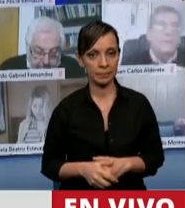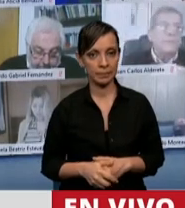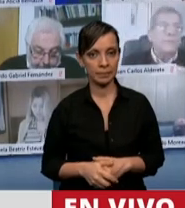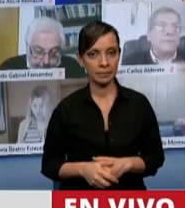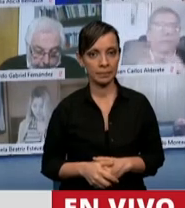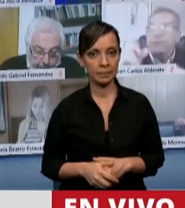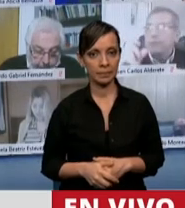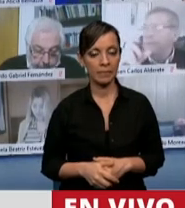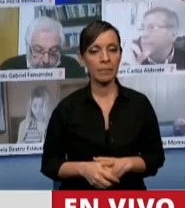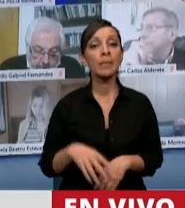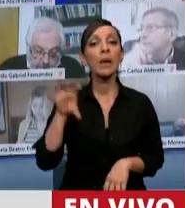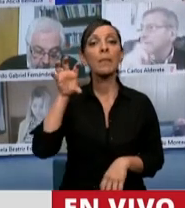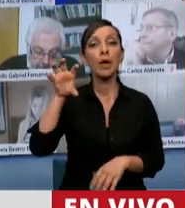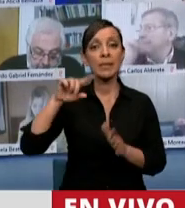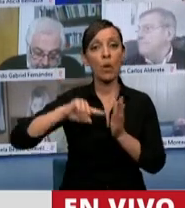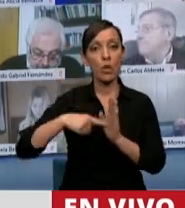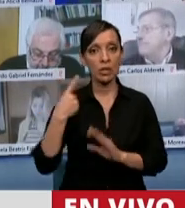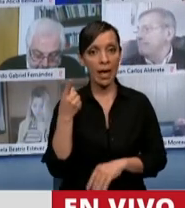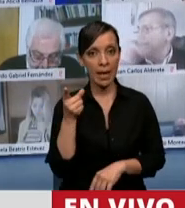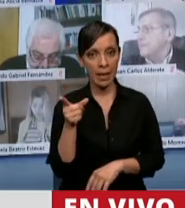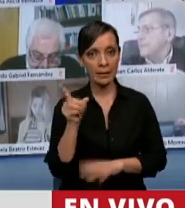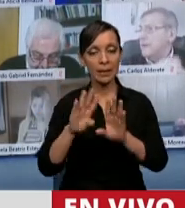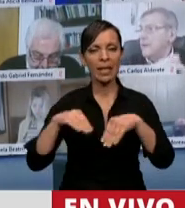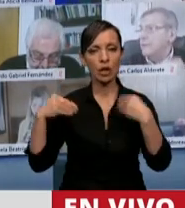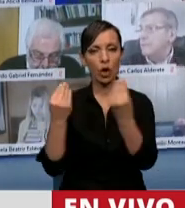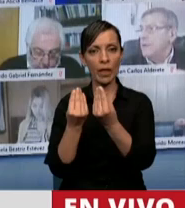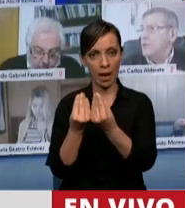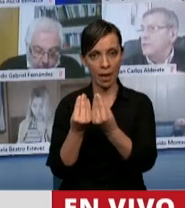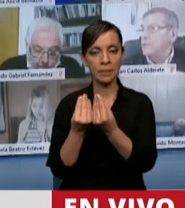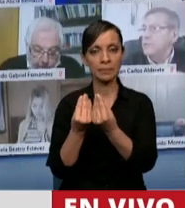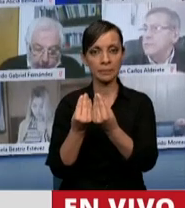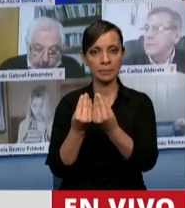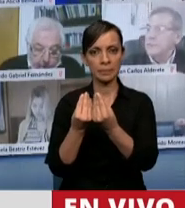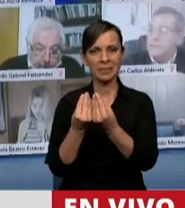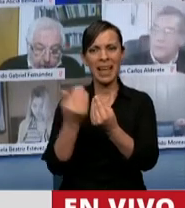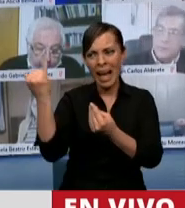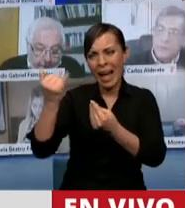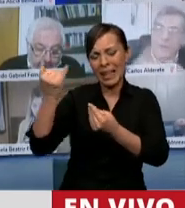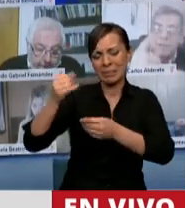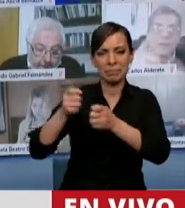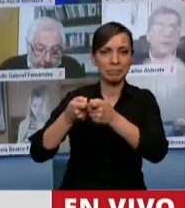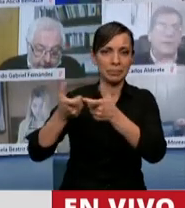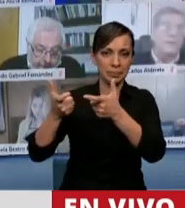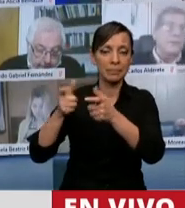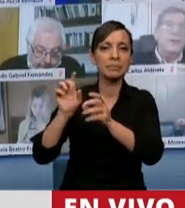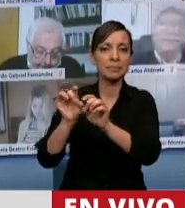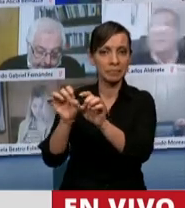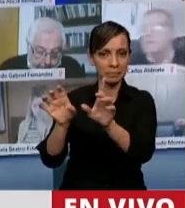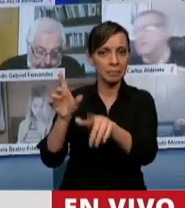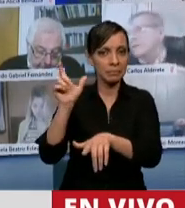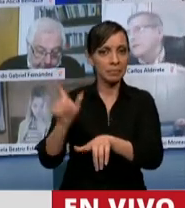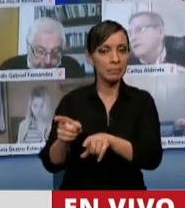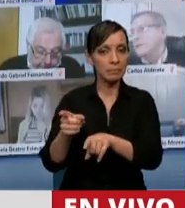la provincia de buenos aires en total con todo lo que tiene de infectado en el área metropolitana